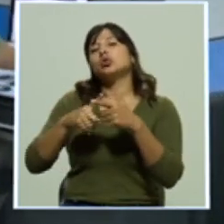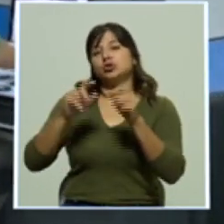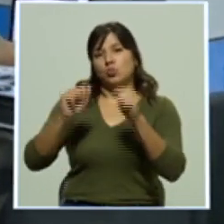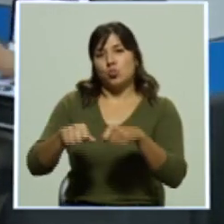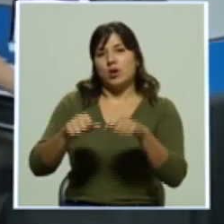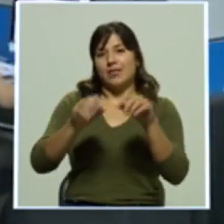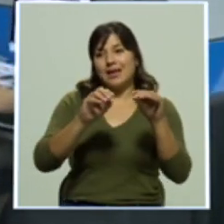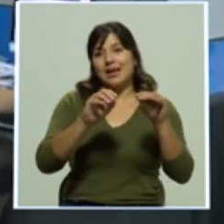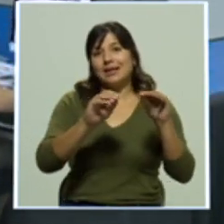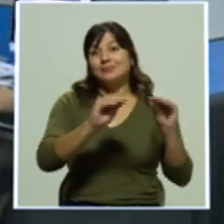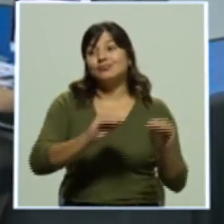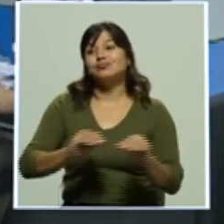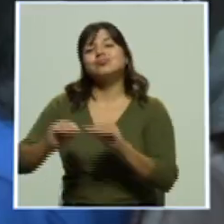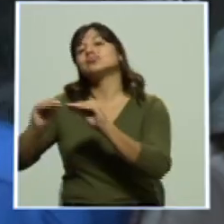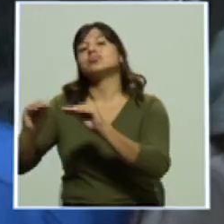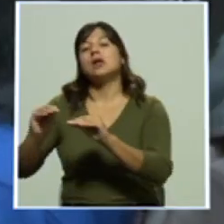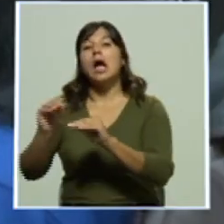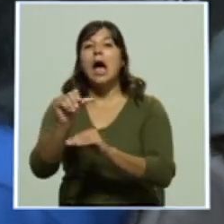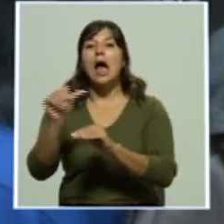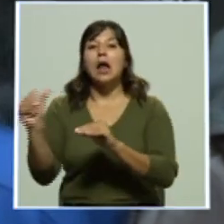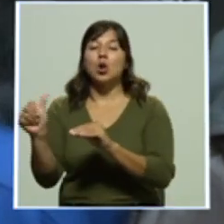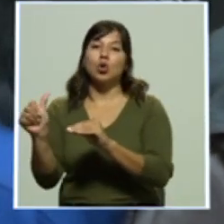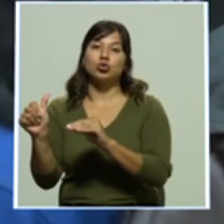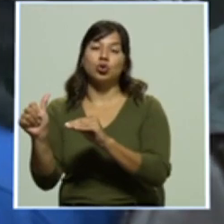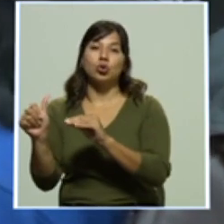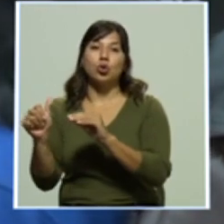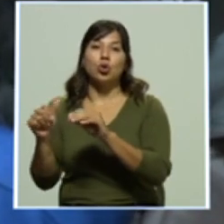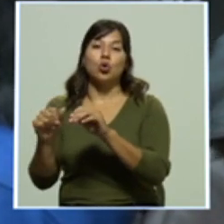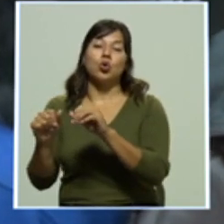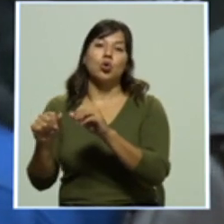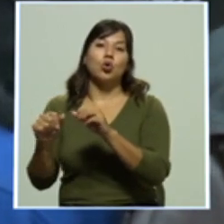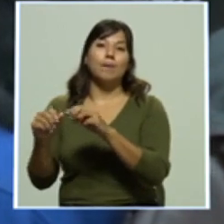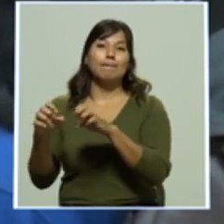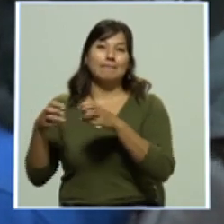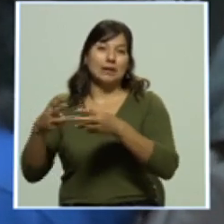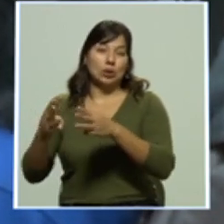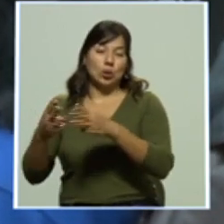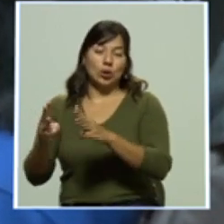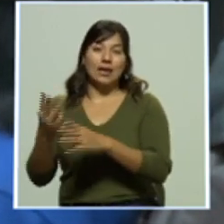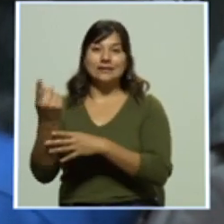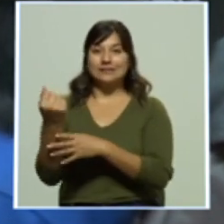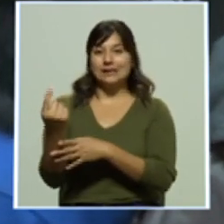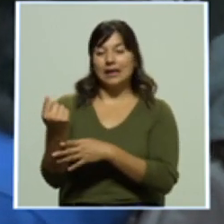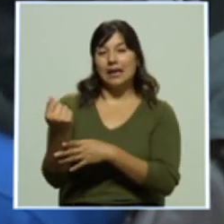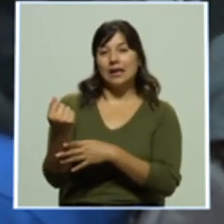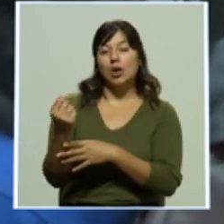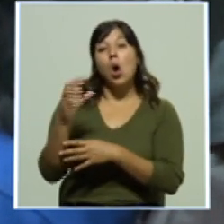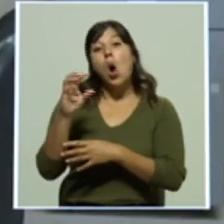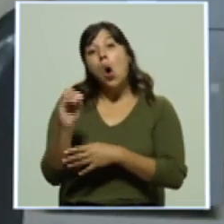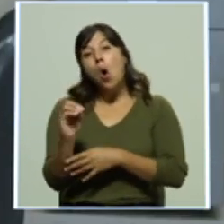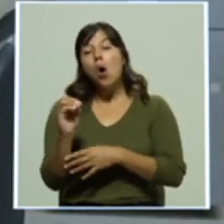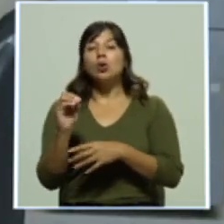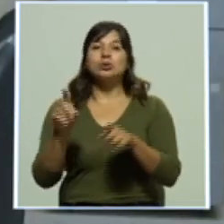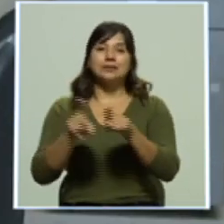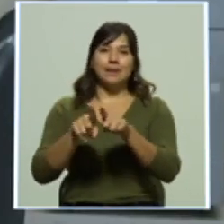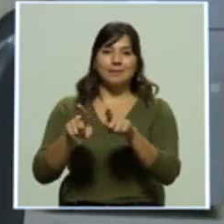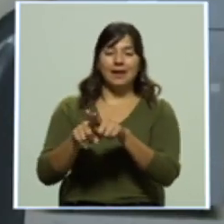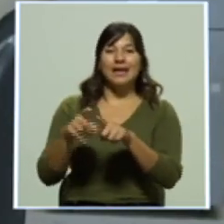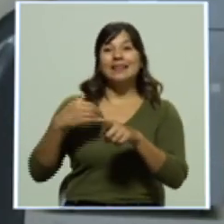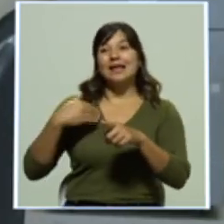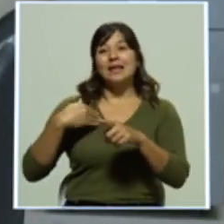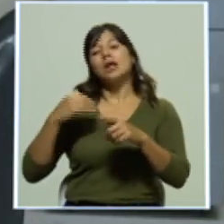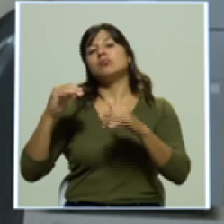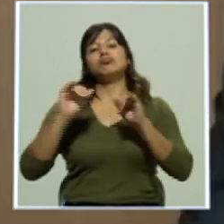podrán optar por trasladarse voluntariamente al salario global o recibir ajustes salariales iguales a los que recibe el